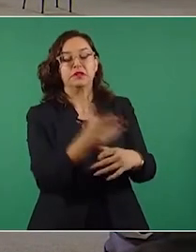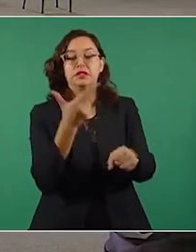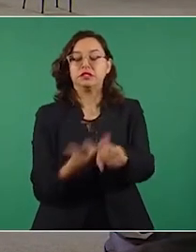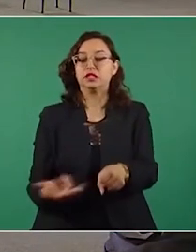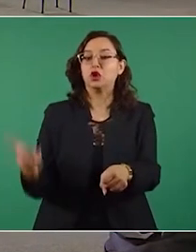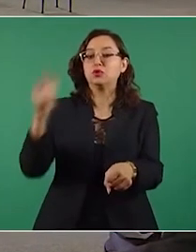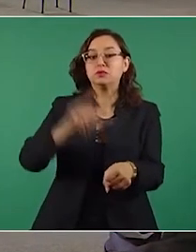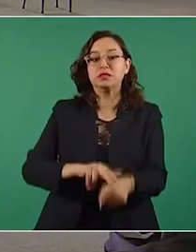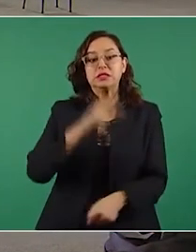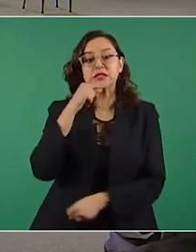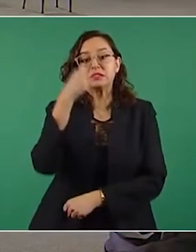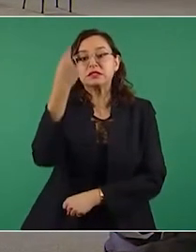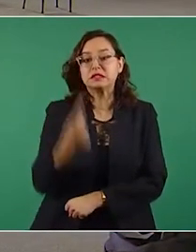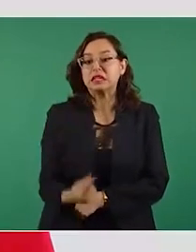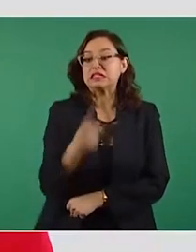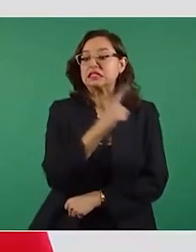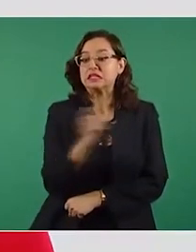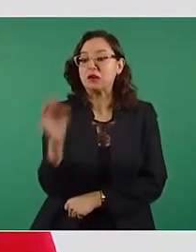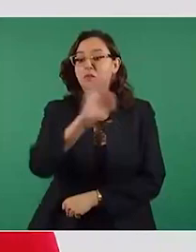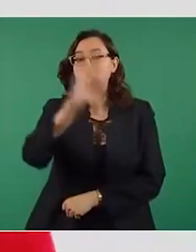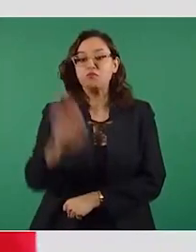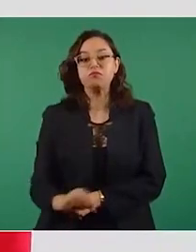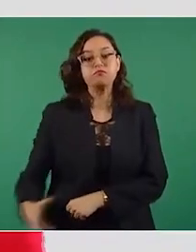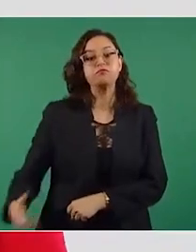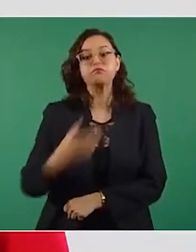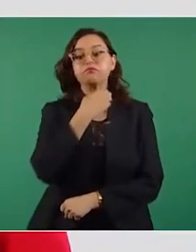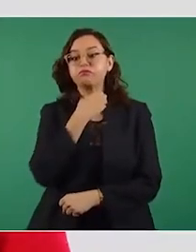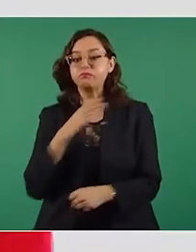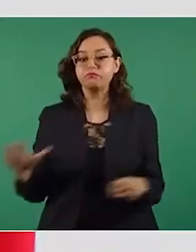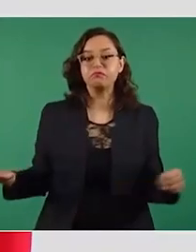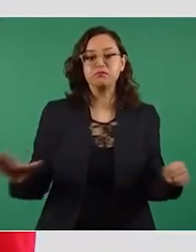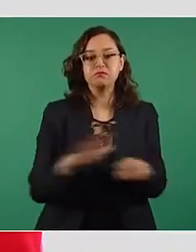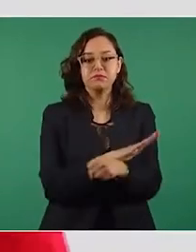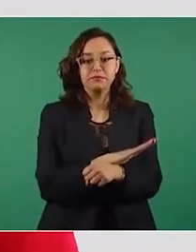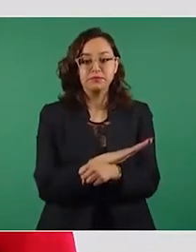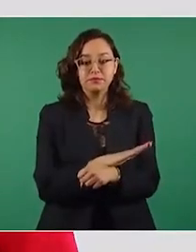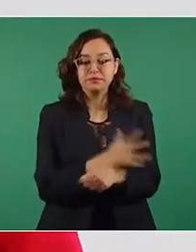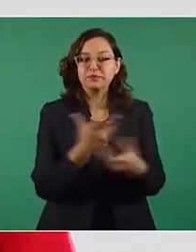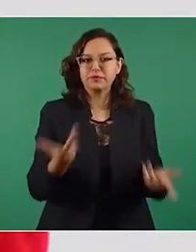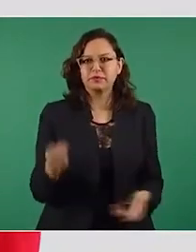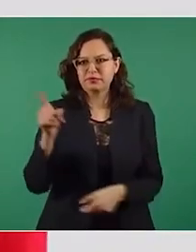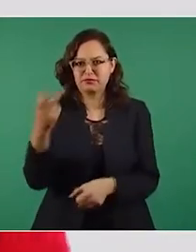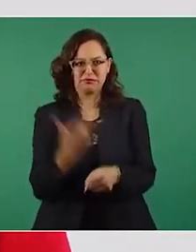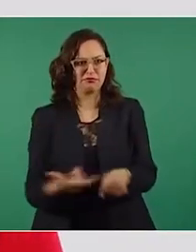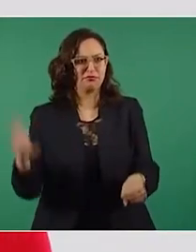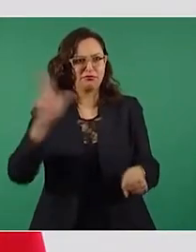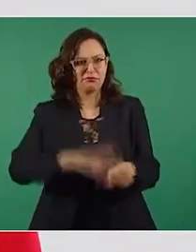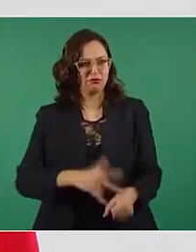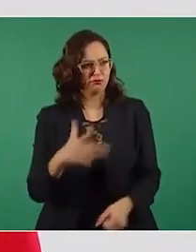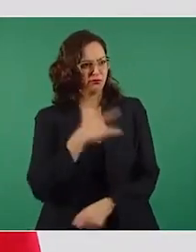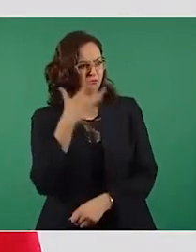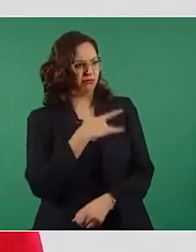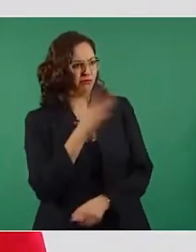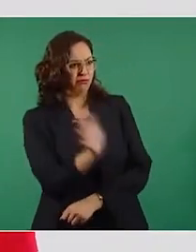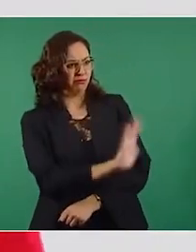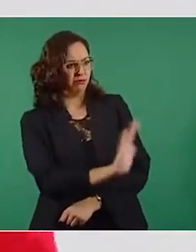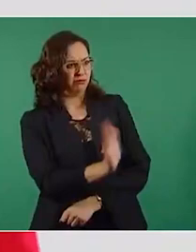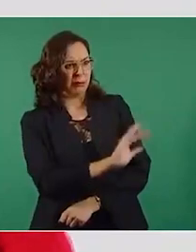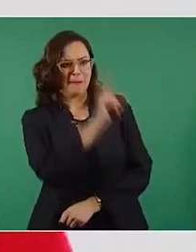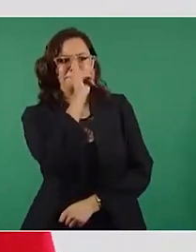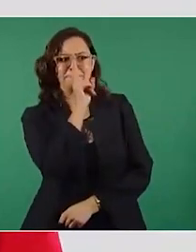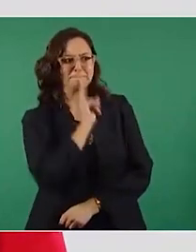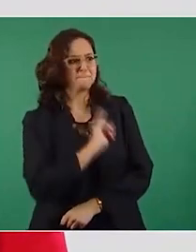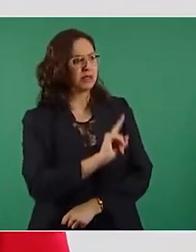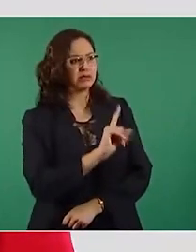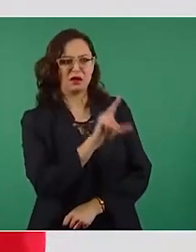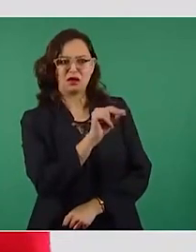Federico Gómez estaba al 100% de su capacidad, lo cual fue desmentido por el hospital y por la Secretaría de Salud, pero de